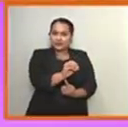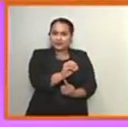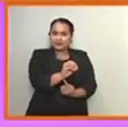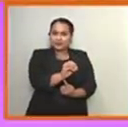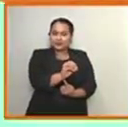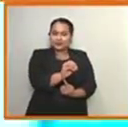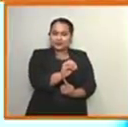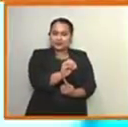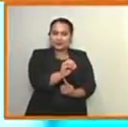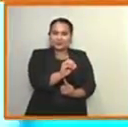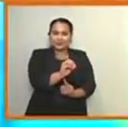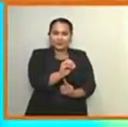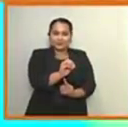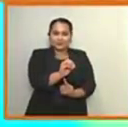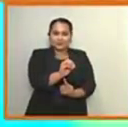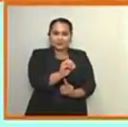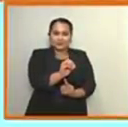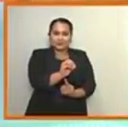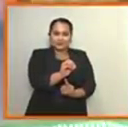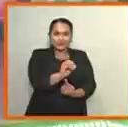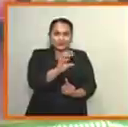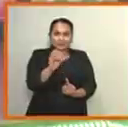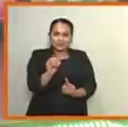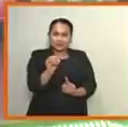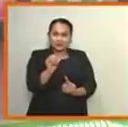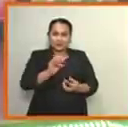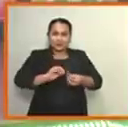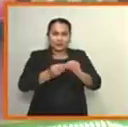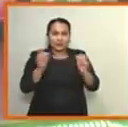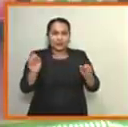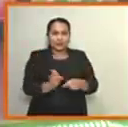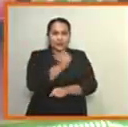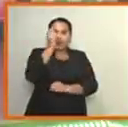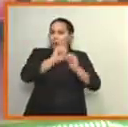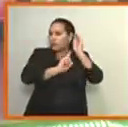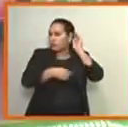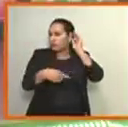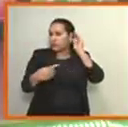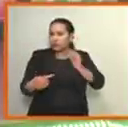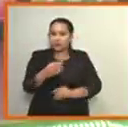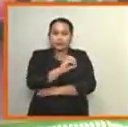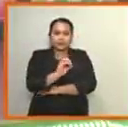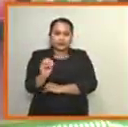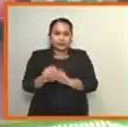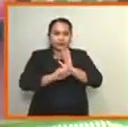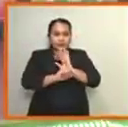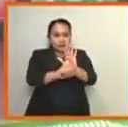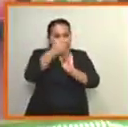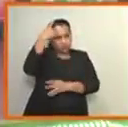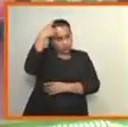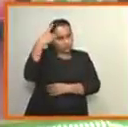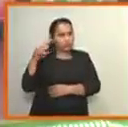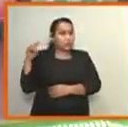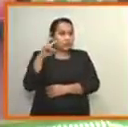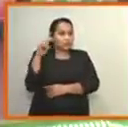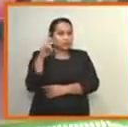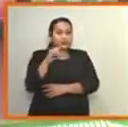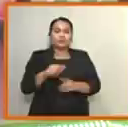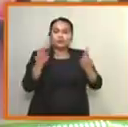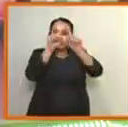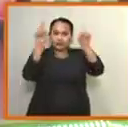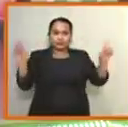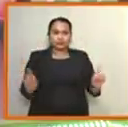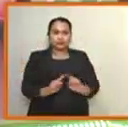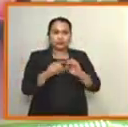atentos. Porque este es el 0, el número ganador para la diaria es el 00 con su símbolo de sueños avión. En el cuadro